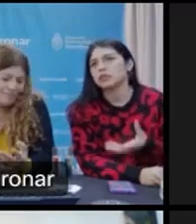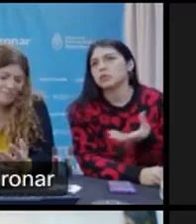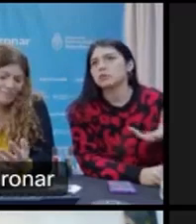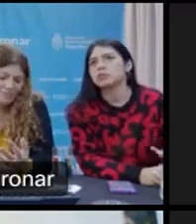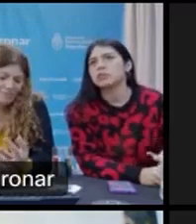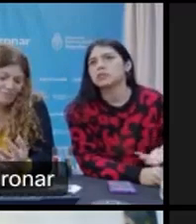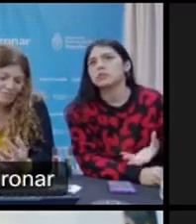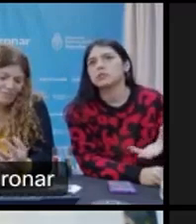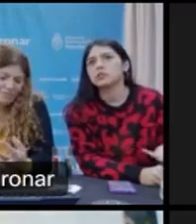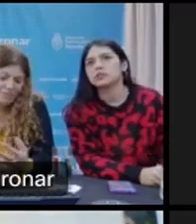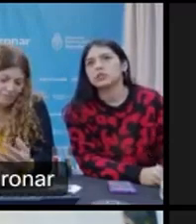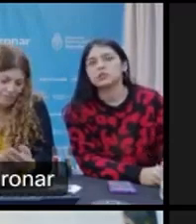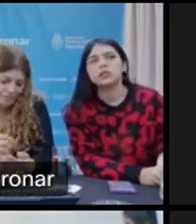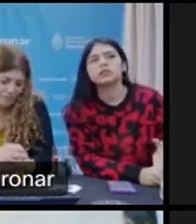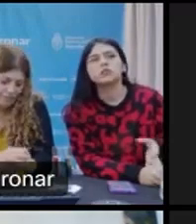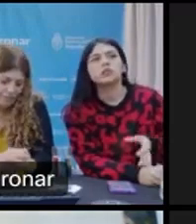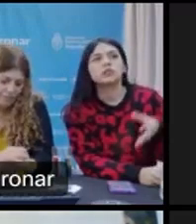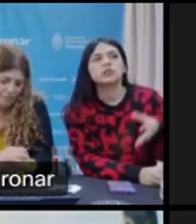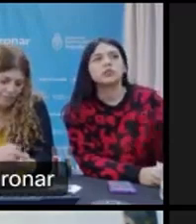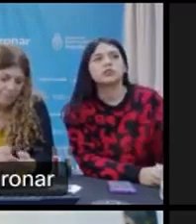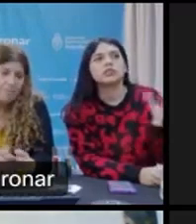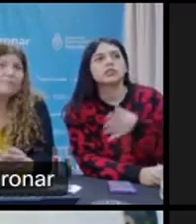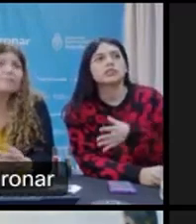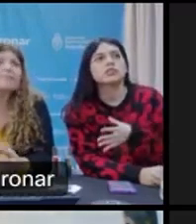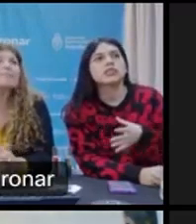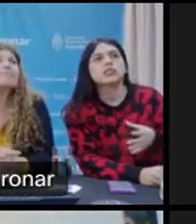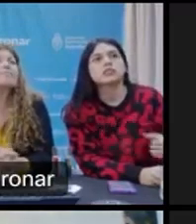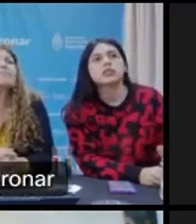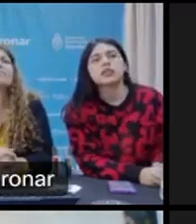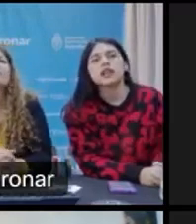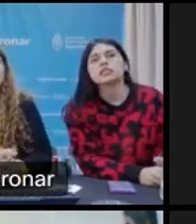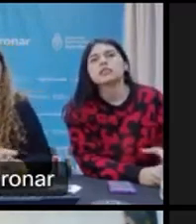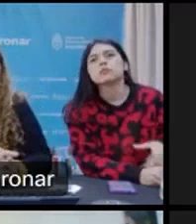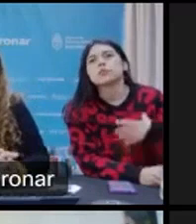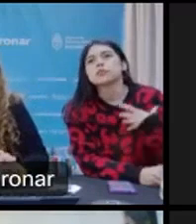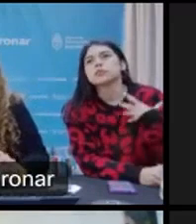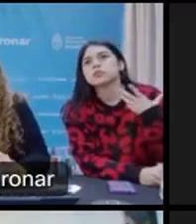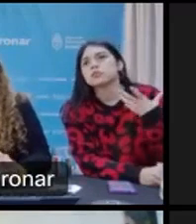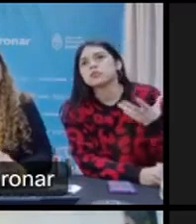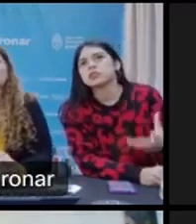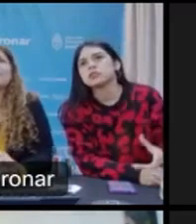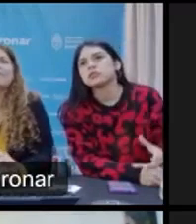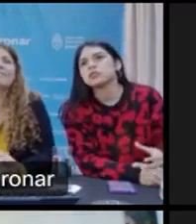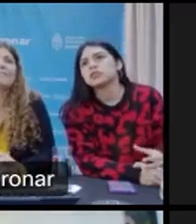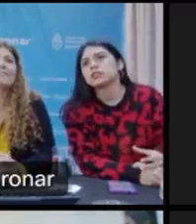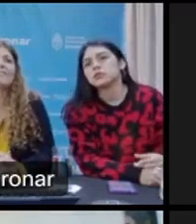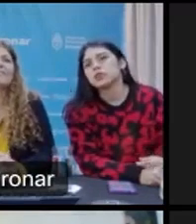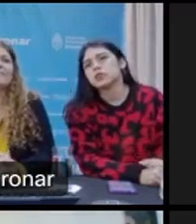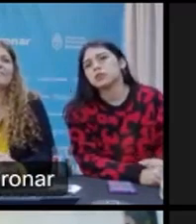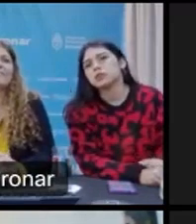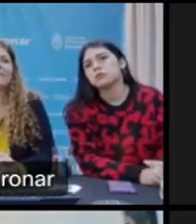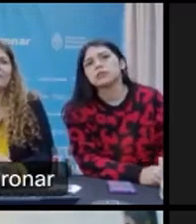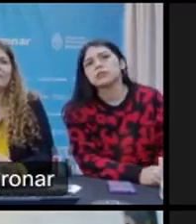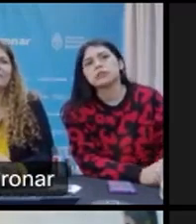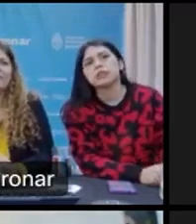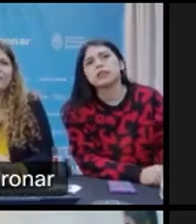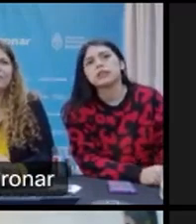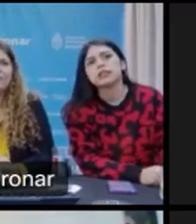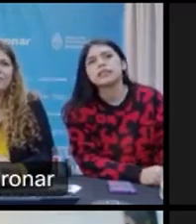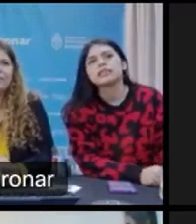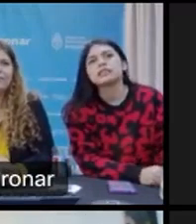habla actualmente en los ámbitos de educación superior, universitarios o terciarios. Así que para nosotros y nosotras es muy